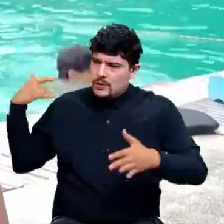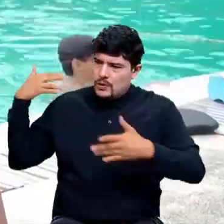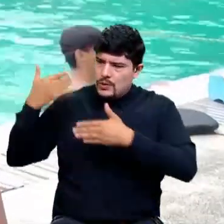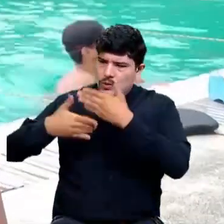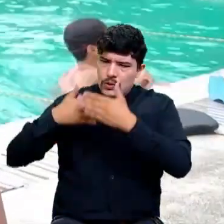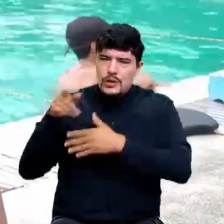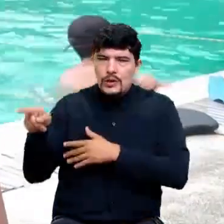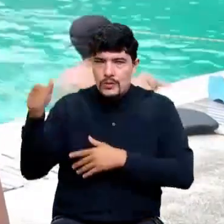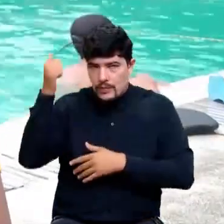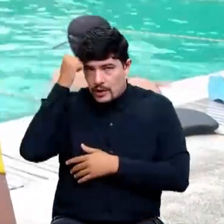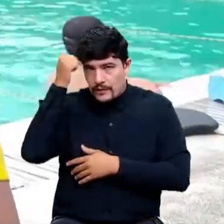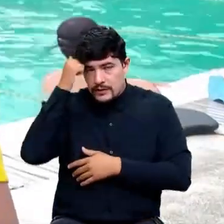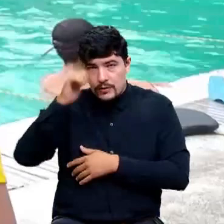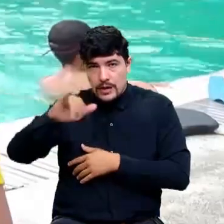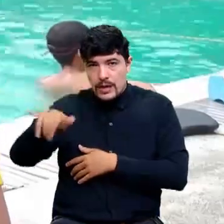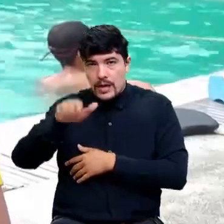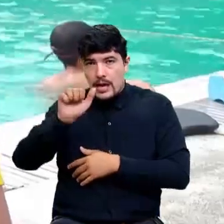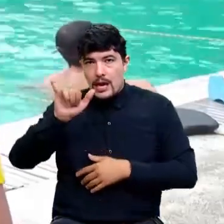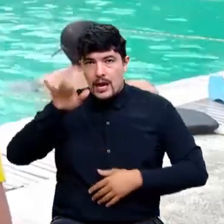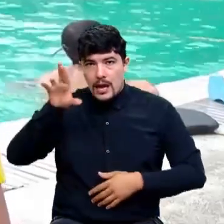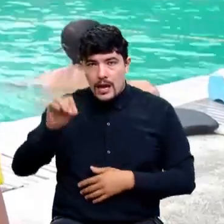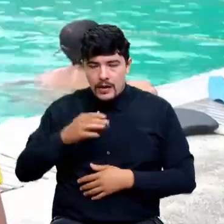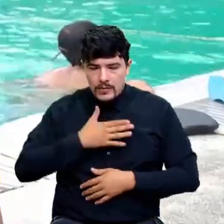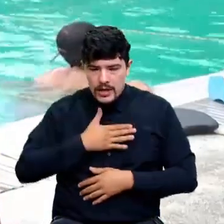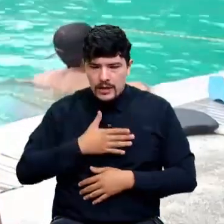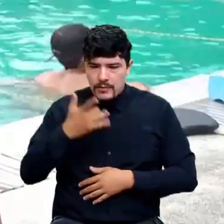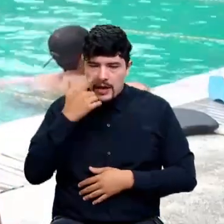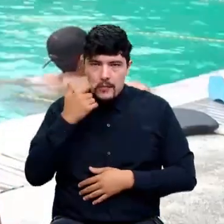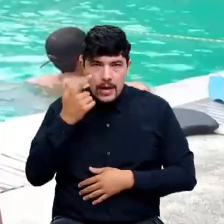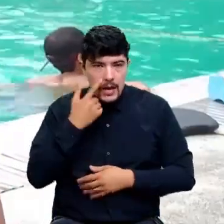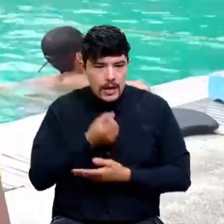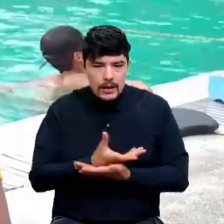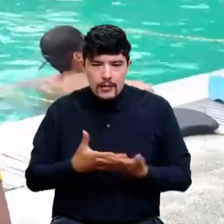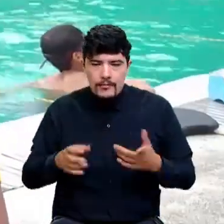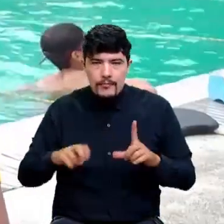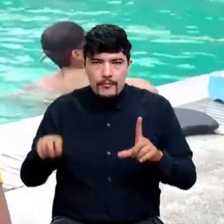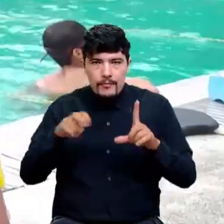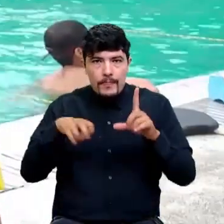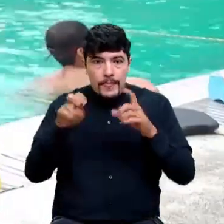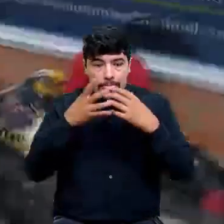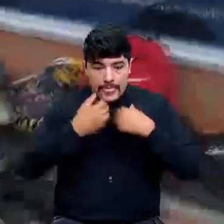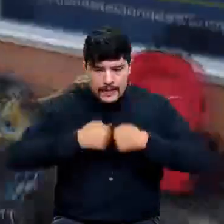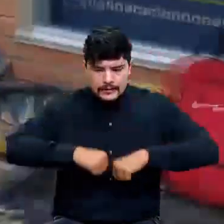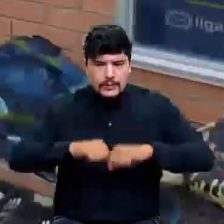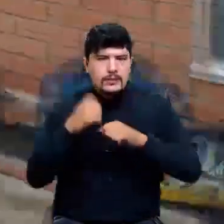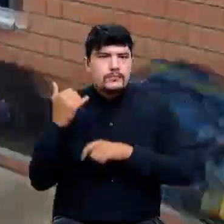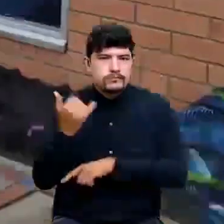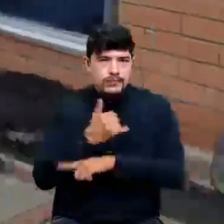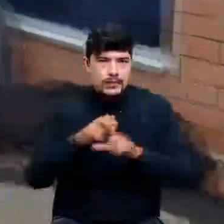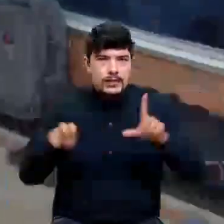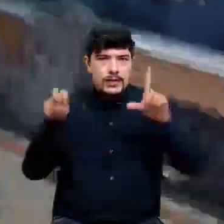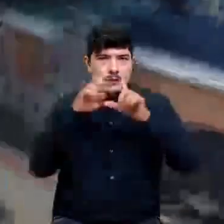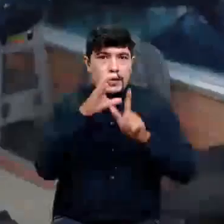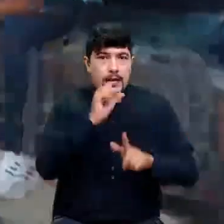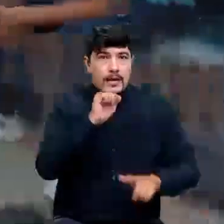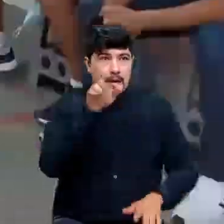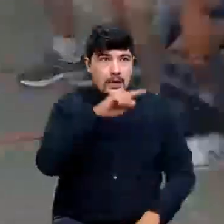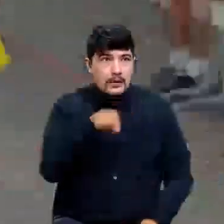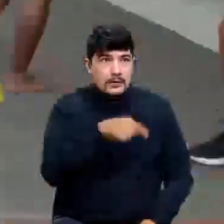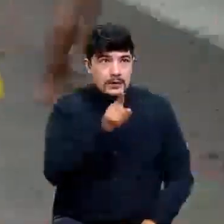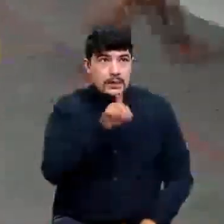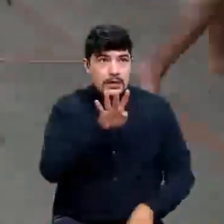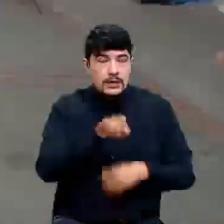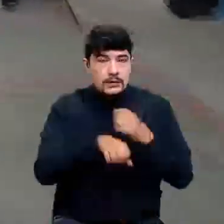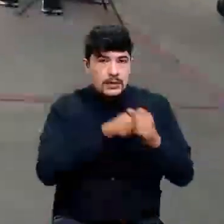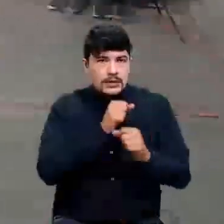con el preso Jairo, con mis papás, así, y el esfuerzo de todo esto. Carlos tiene 14 años y